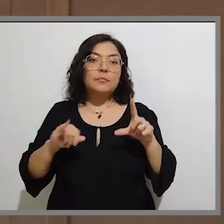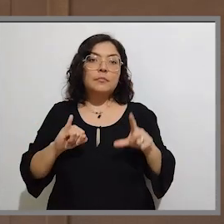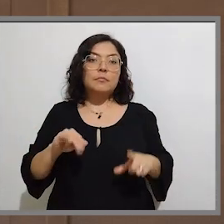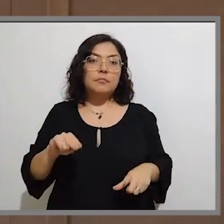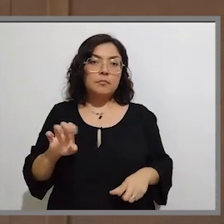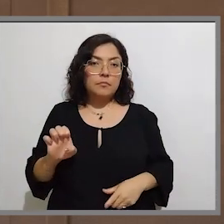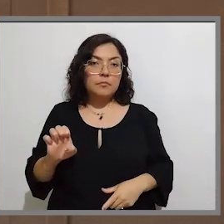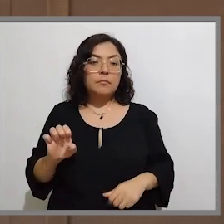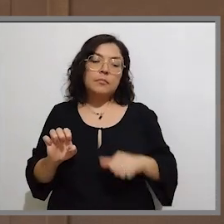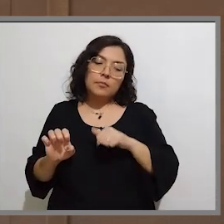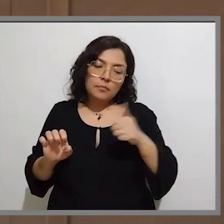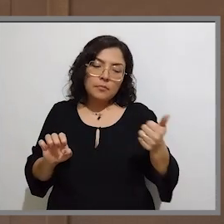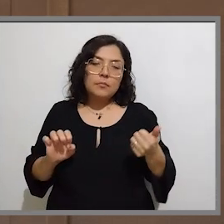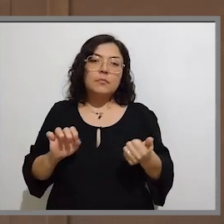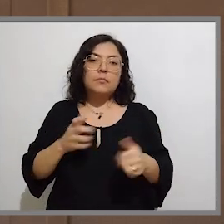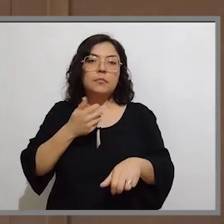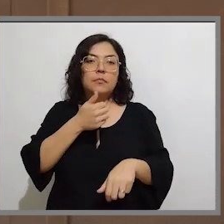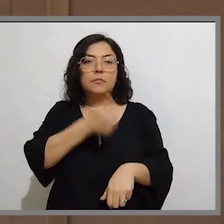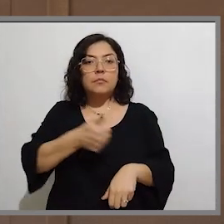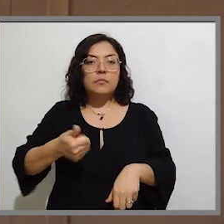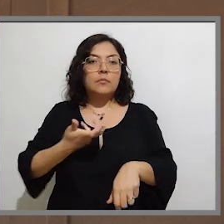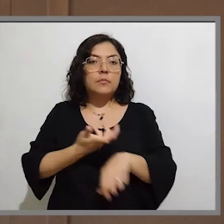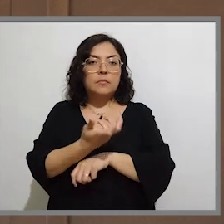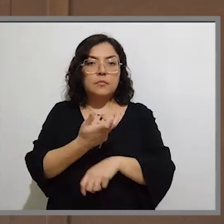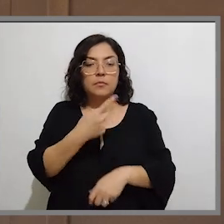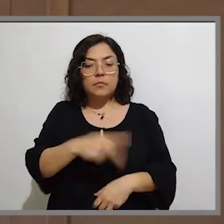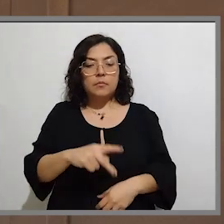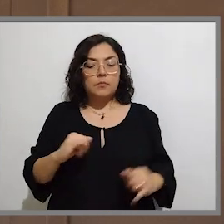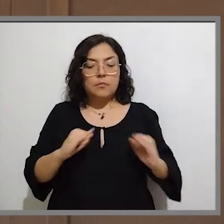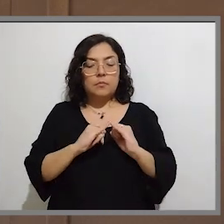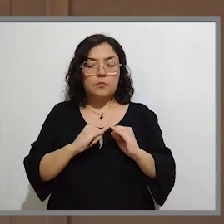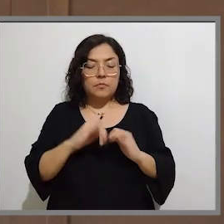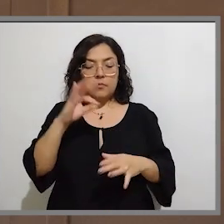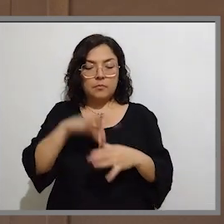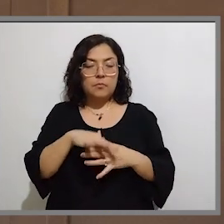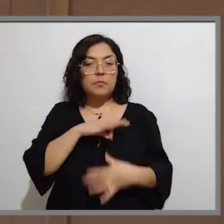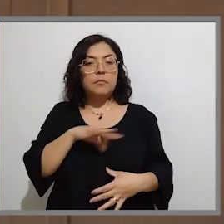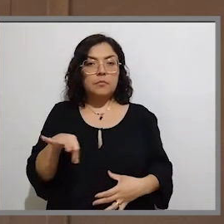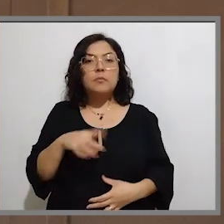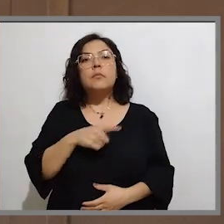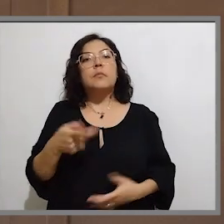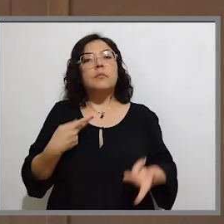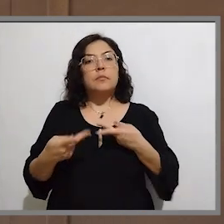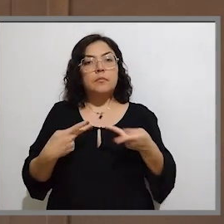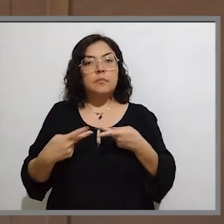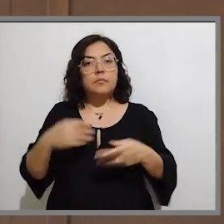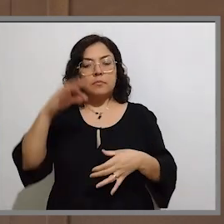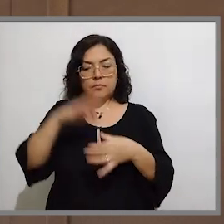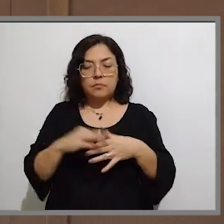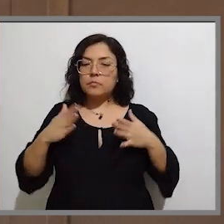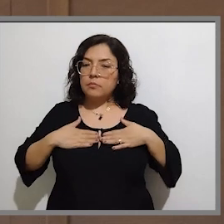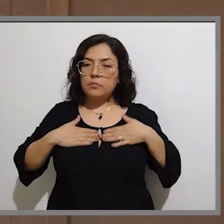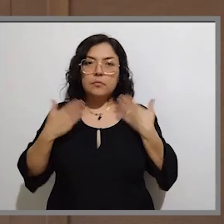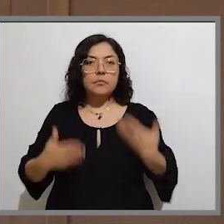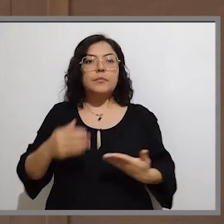Nacional Electoral y los organismos electorales locales han logrado desarrollar esquemas de votación confiables y